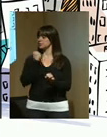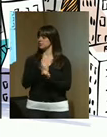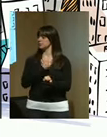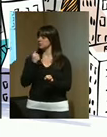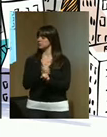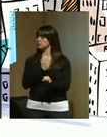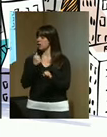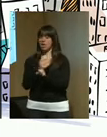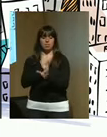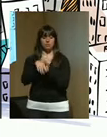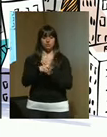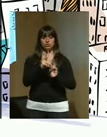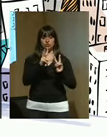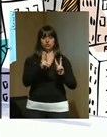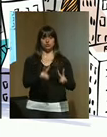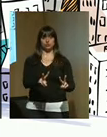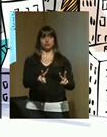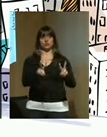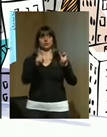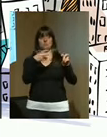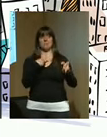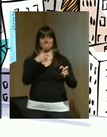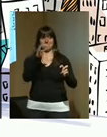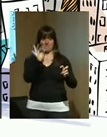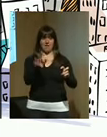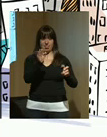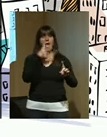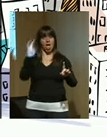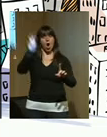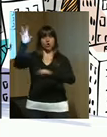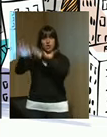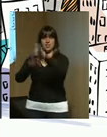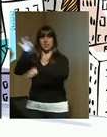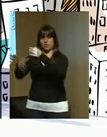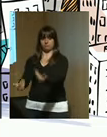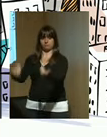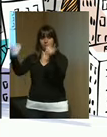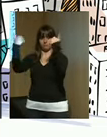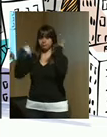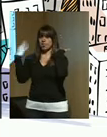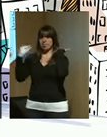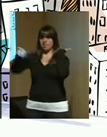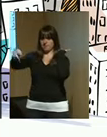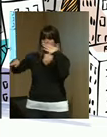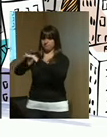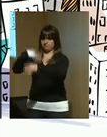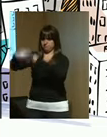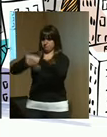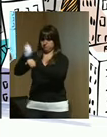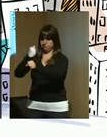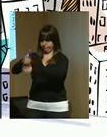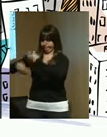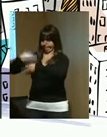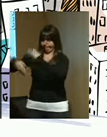sobre este tema, más allá de que hay otras instituciones y otras organizaciones que son las que lo tienen que llevar adelante, pero